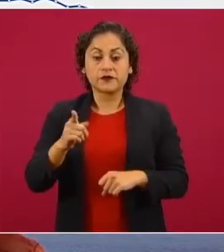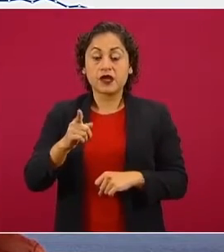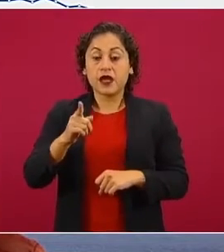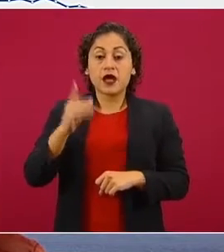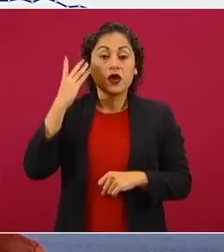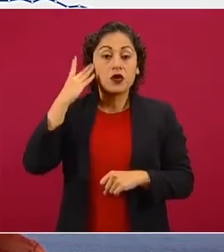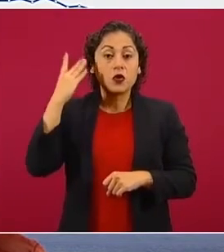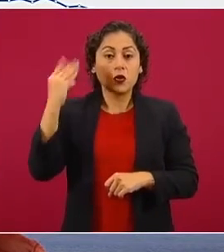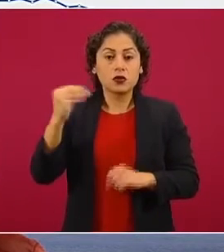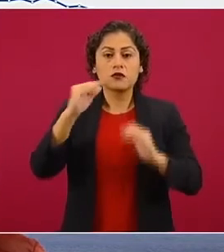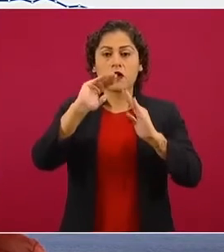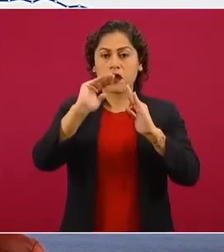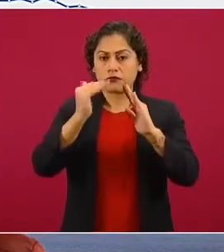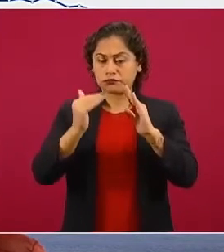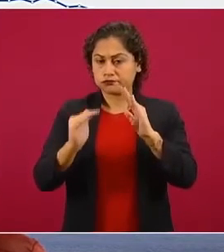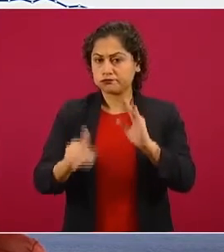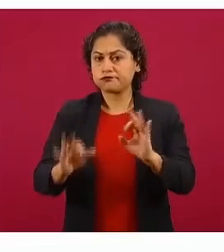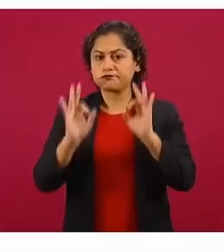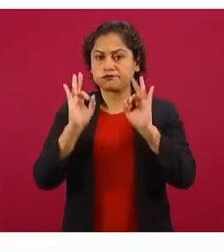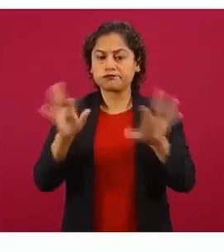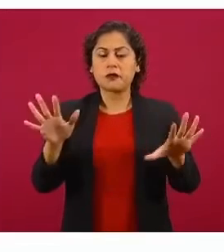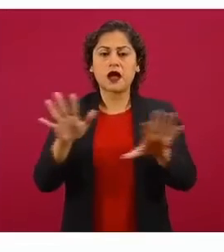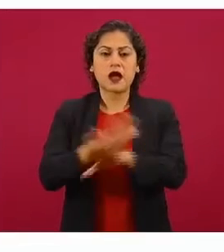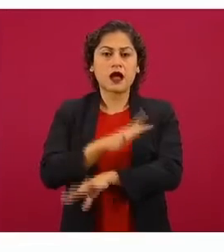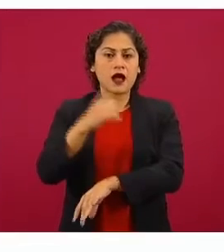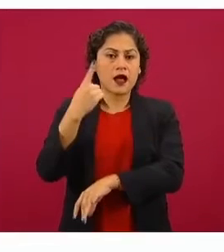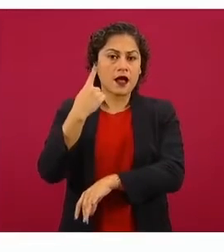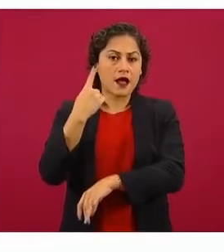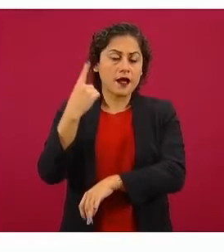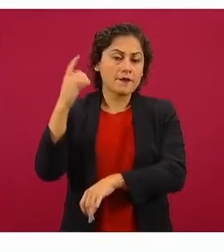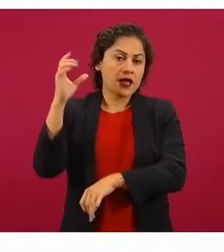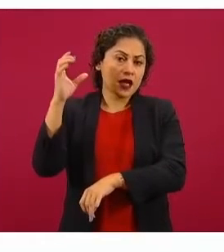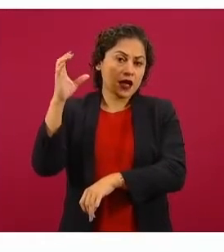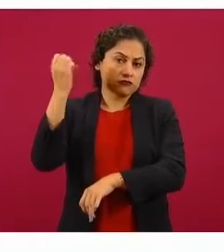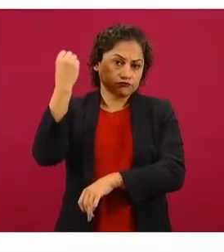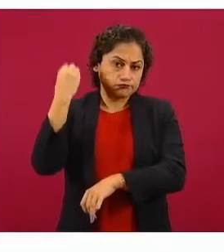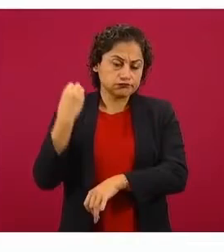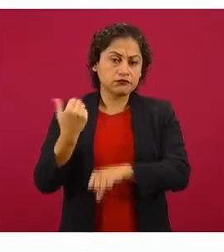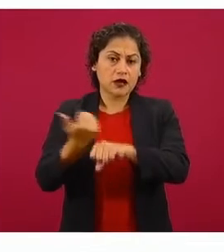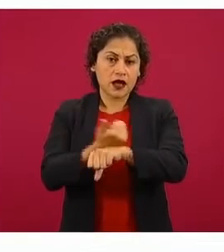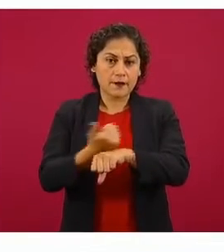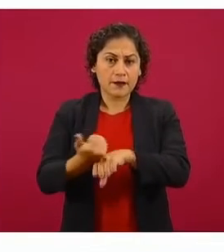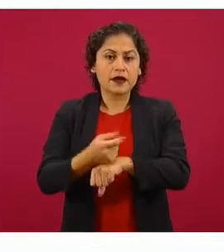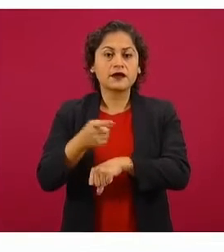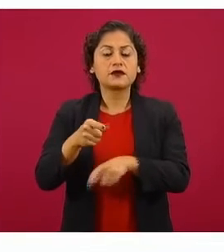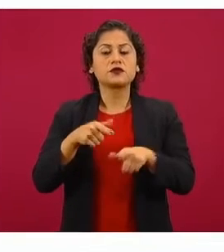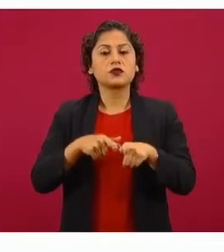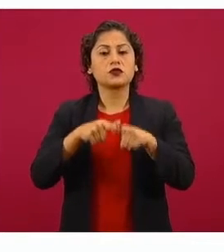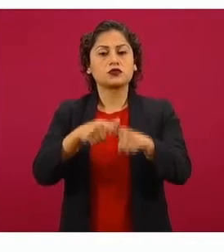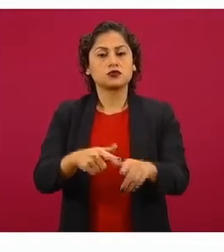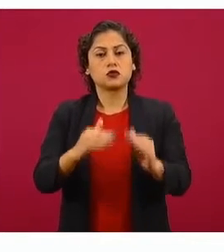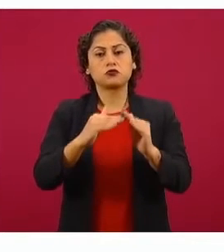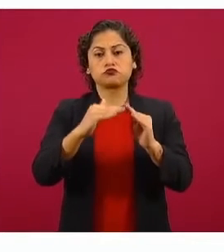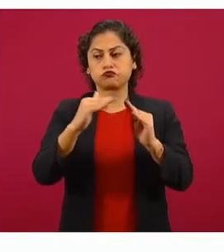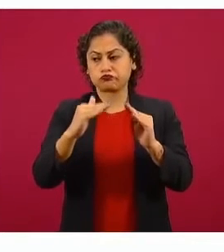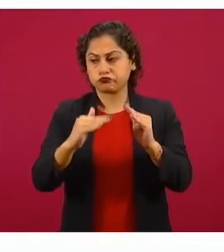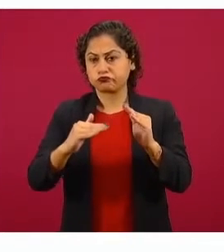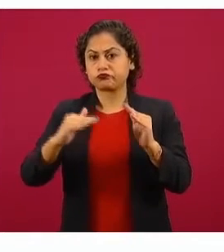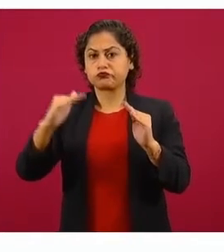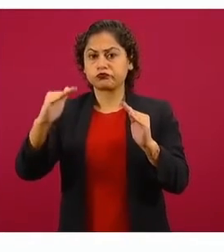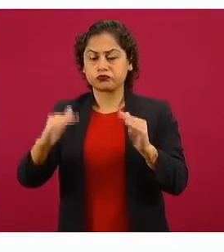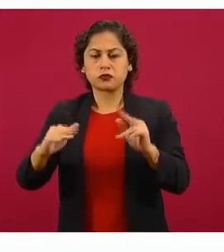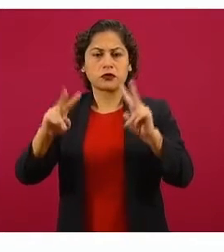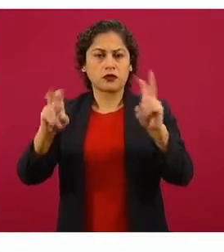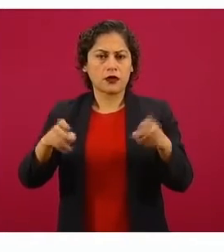tendencia en descenso, pasa ya a semáforo amarillo, es la primera vez que lo hace, ha sido un descenso sostenido de la actividad epidémica, también de las defunciones,